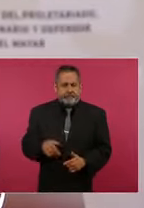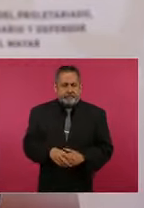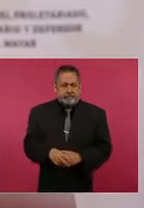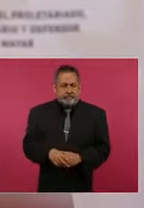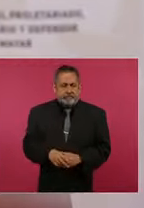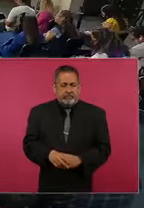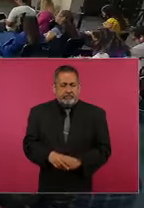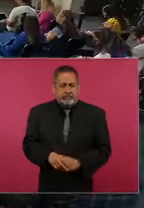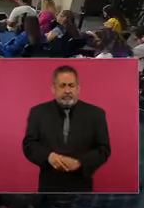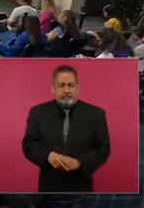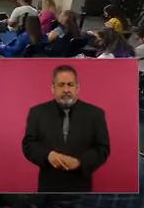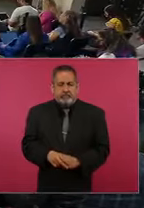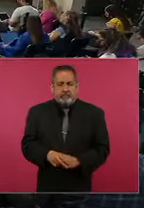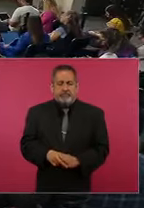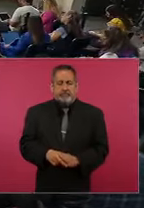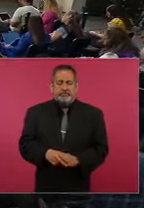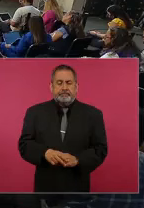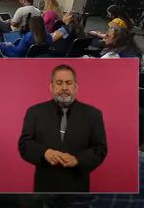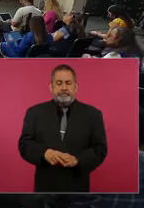primero